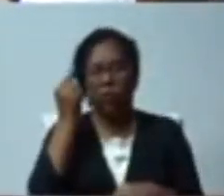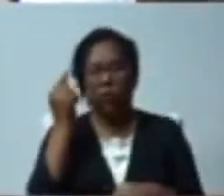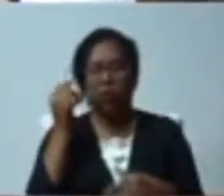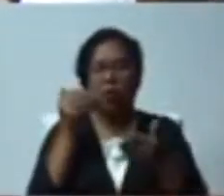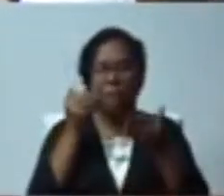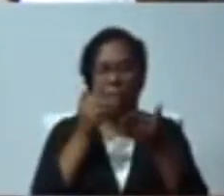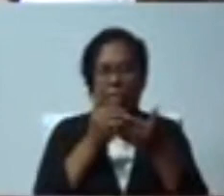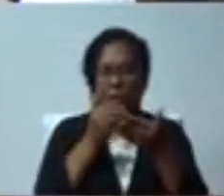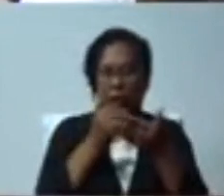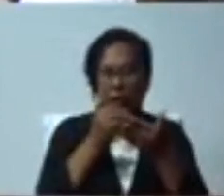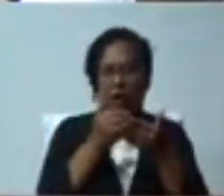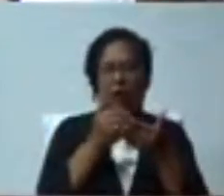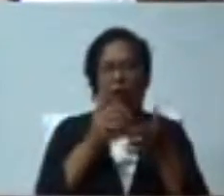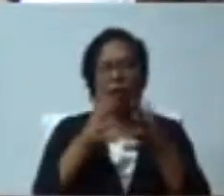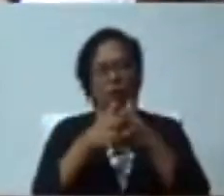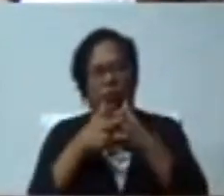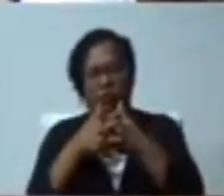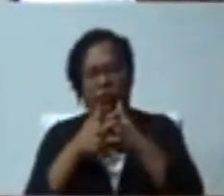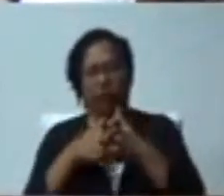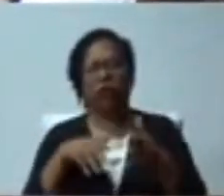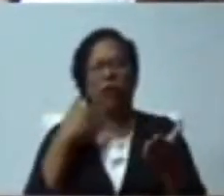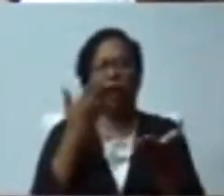Estados Unidos a República Dominicana,